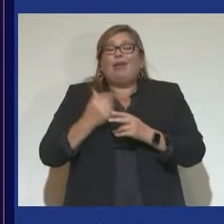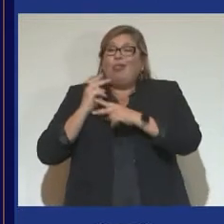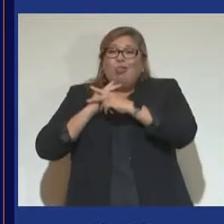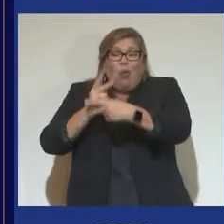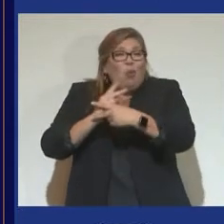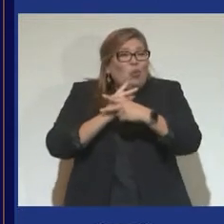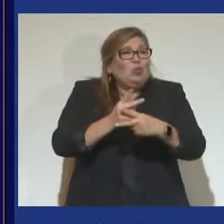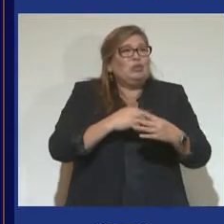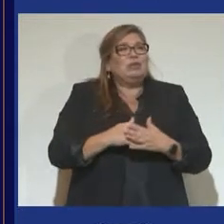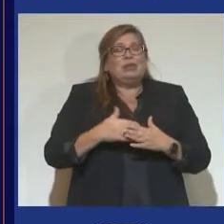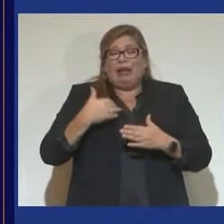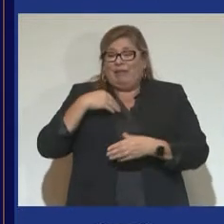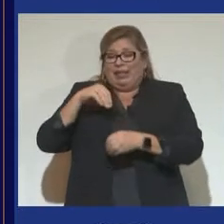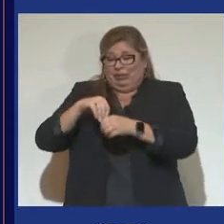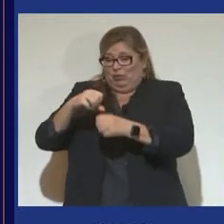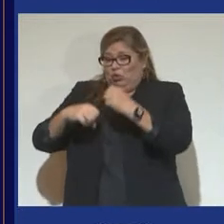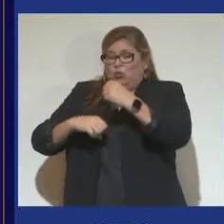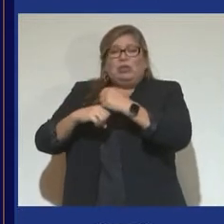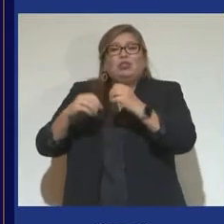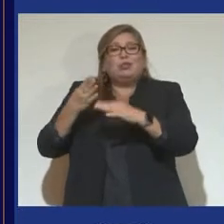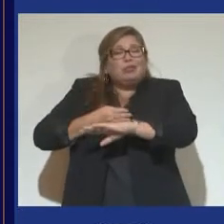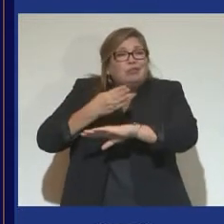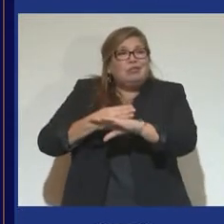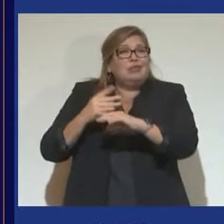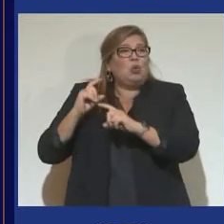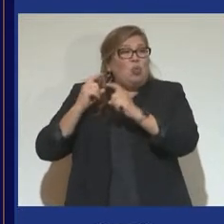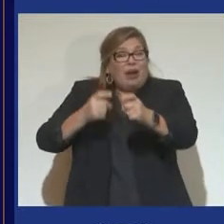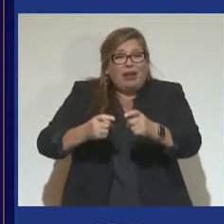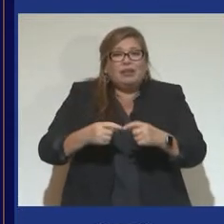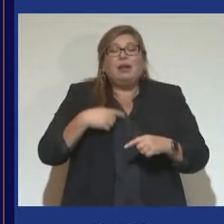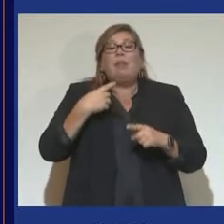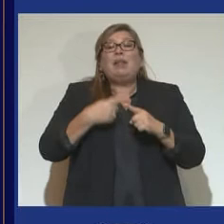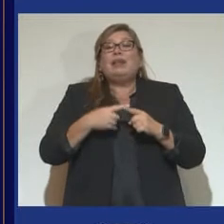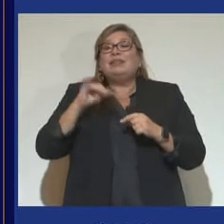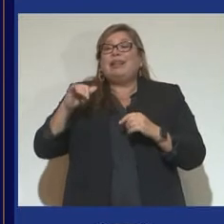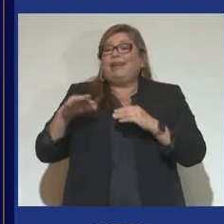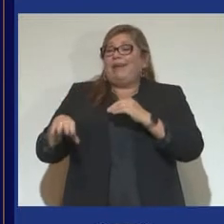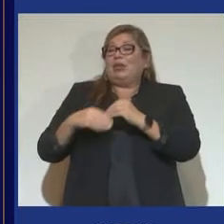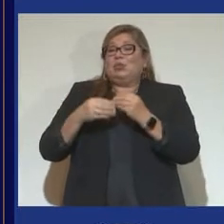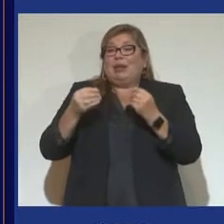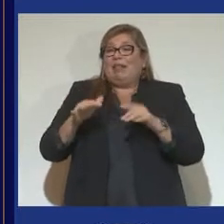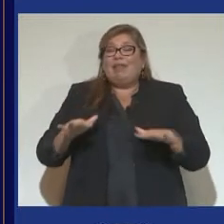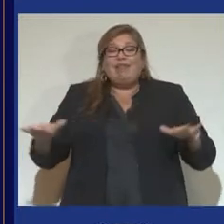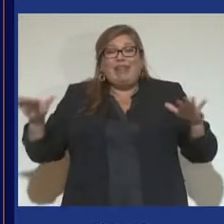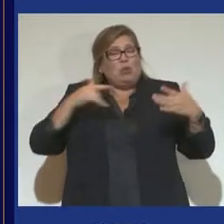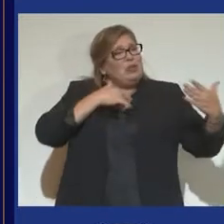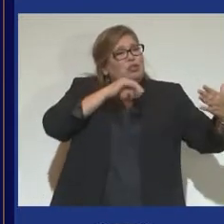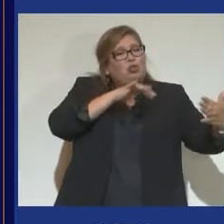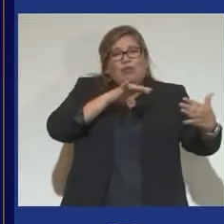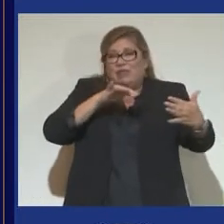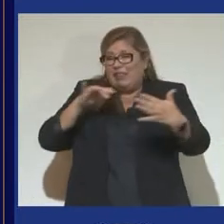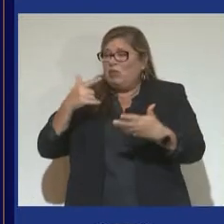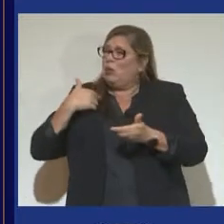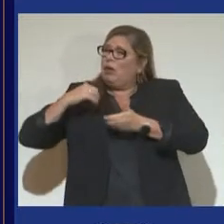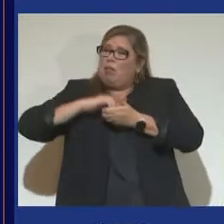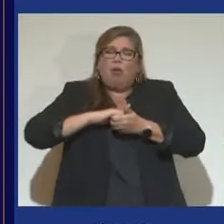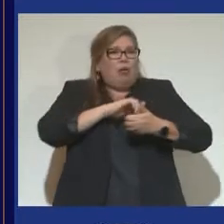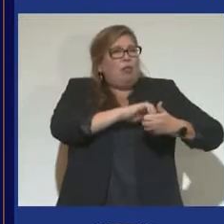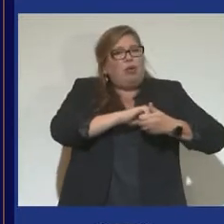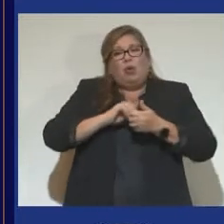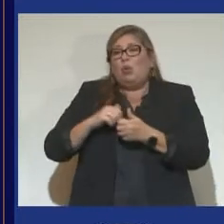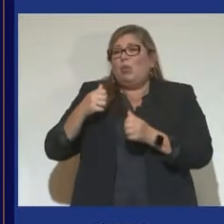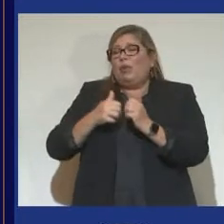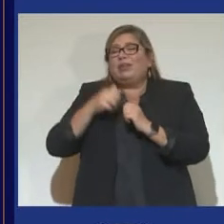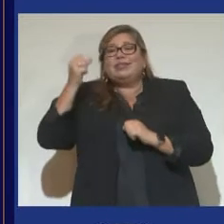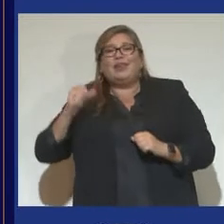premios de infraestructura algo que nunca hemos visto antes y también el territorio se han hecho me di mientos